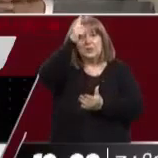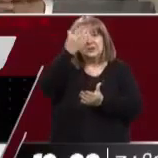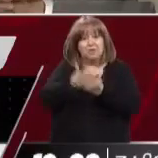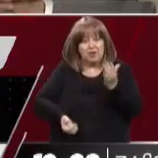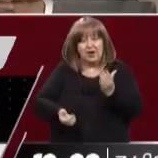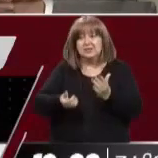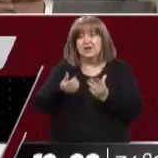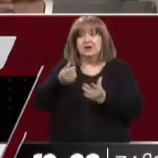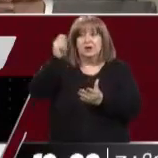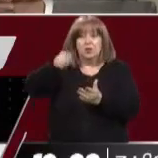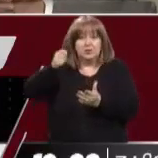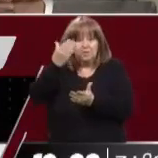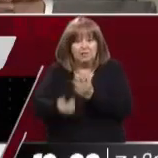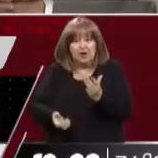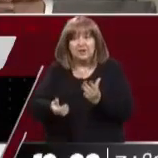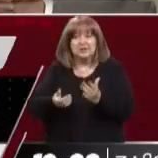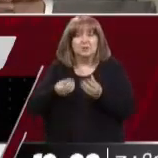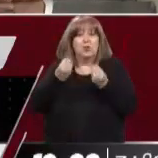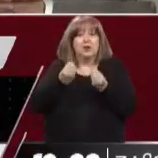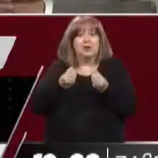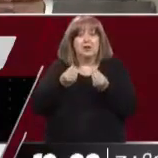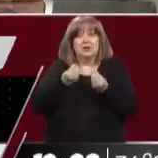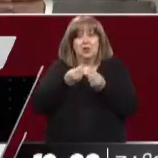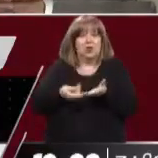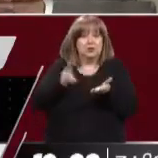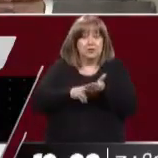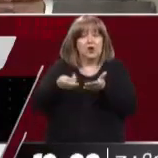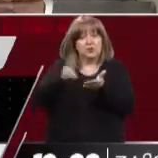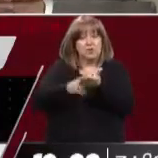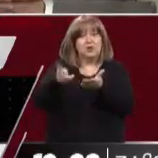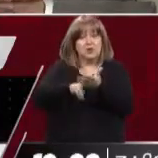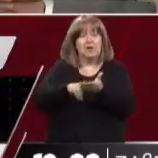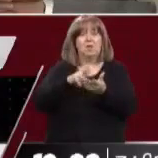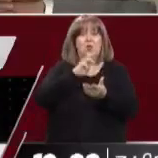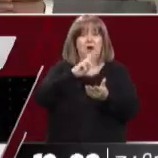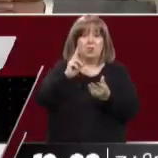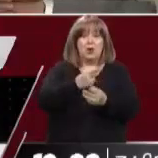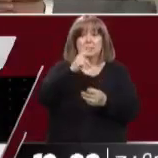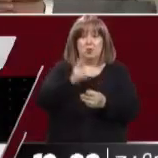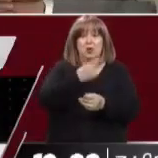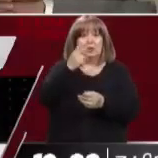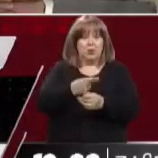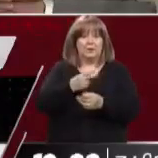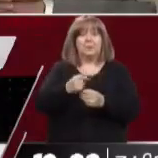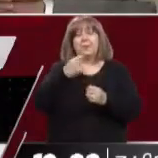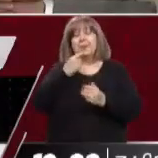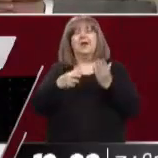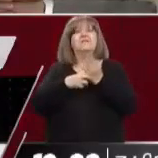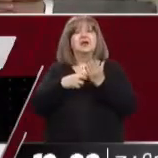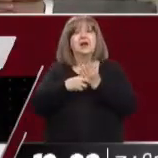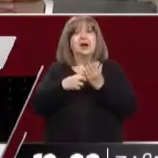riguroso. O llegar a una solución para que esto no vuelva a suceder, ¿no? Absolutamente. Si les parece, vamos a escuchar al fiscal